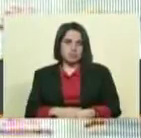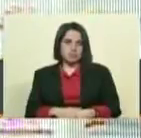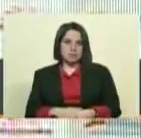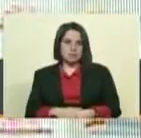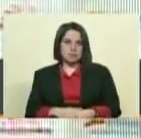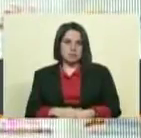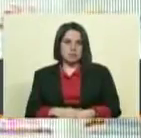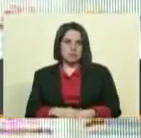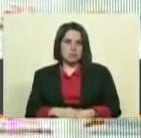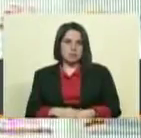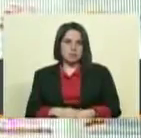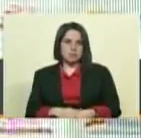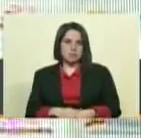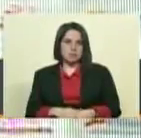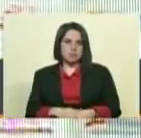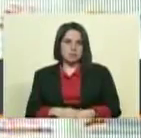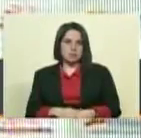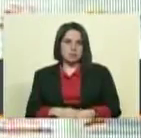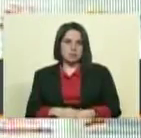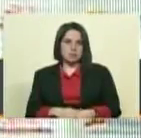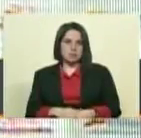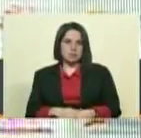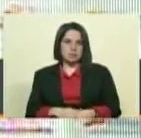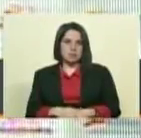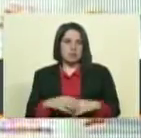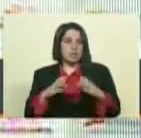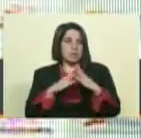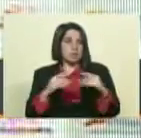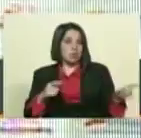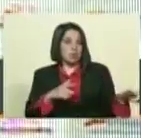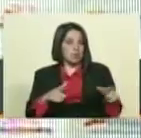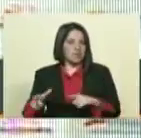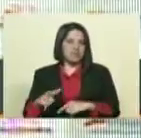Cachopo. Entendido. Cachopo estuvo en todas las listas, ¿no?